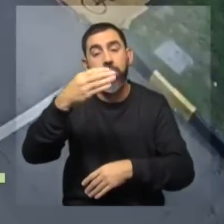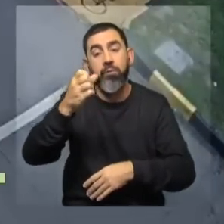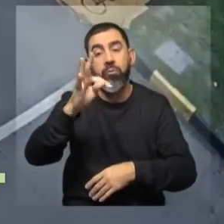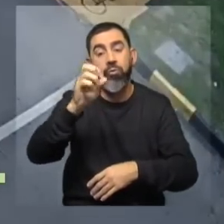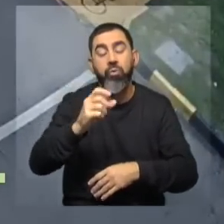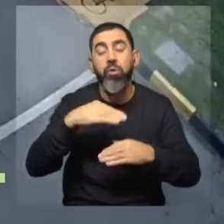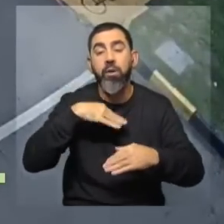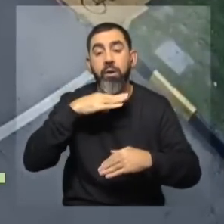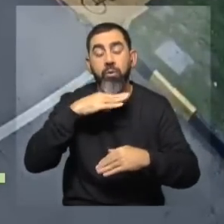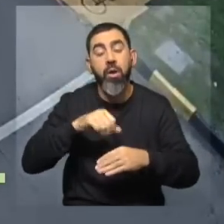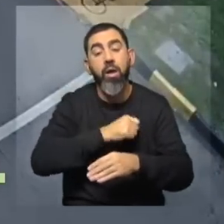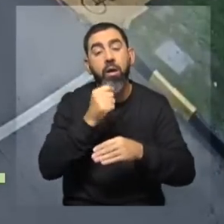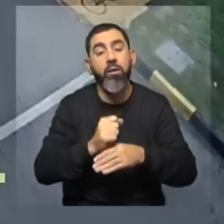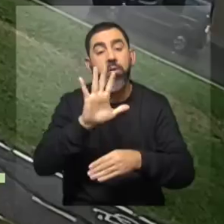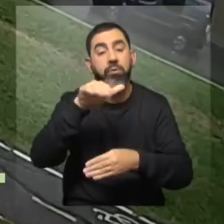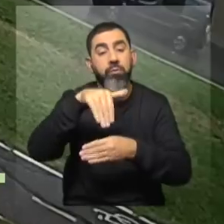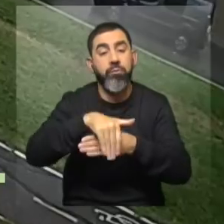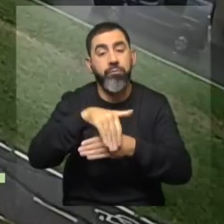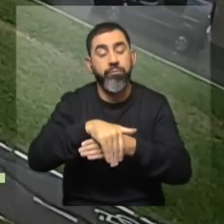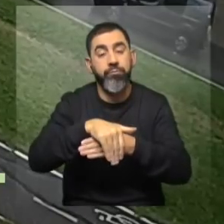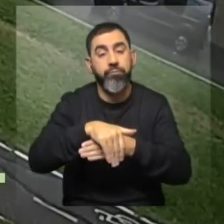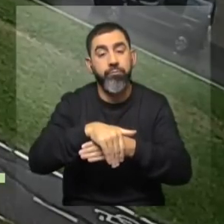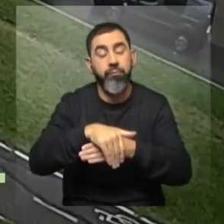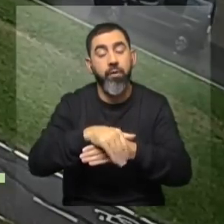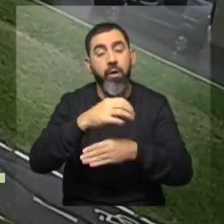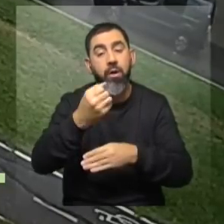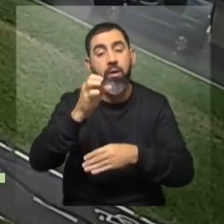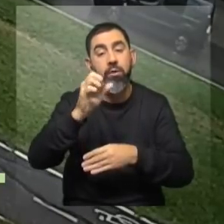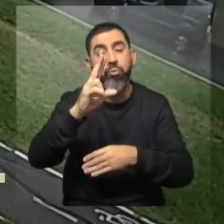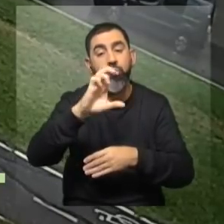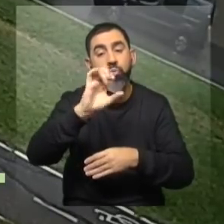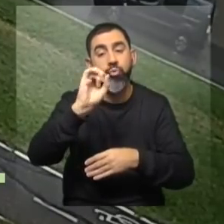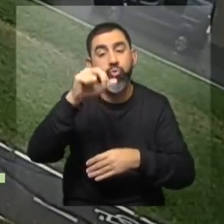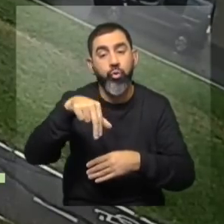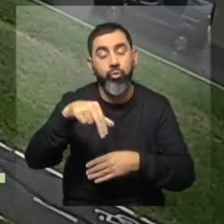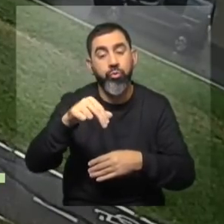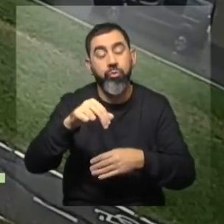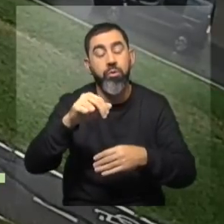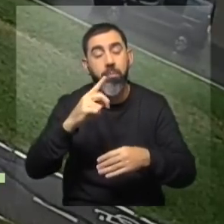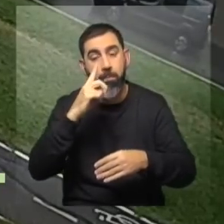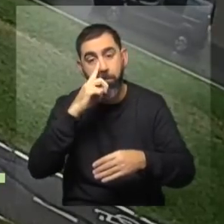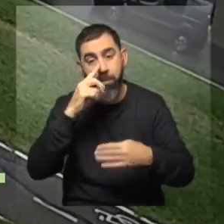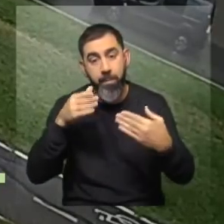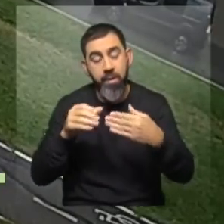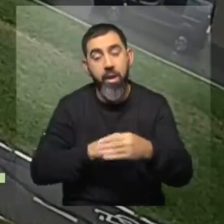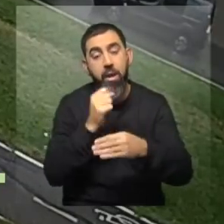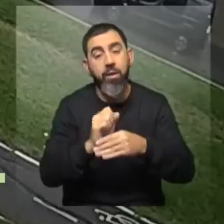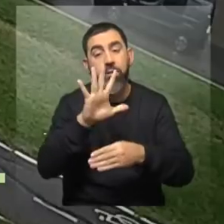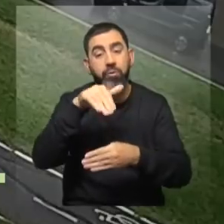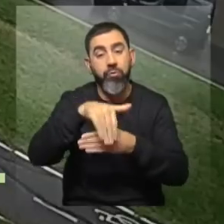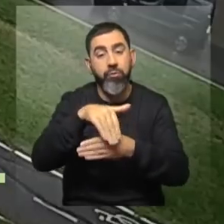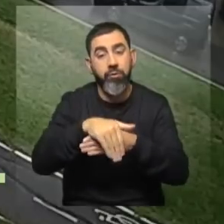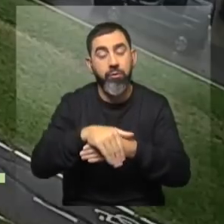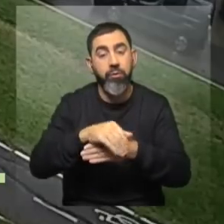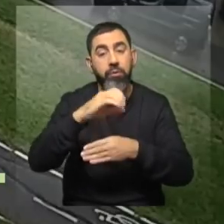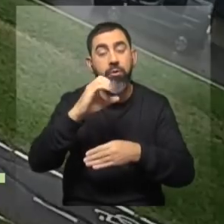y Maldonado hasta las cinco por trabajos de carga y descarga Asunción entre miles y Magallanes cortados hasta las cinco de la tarde por tareas en la zona